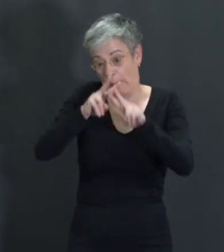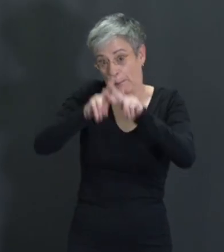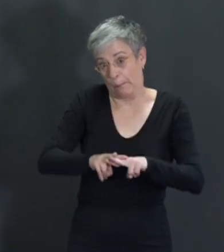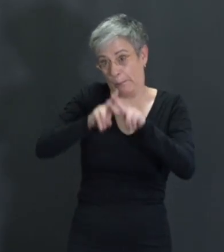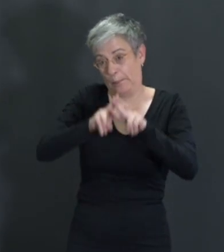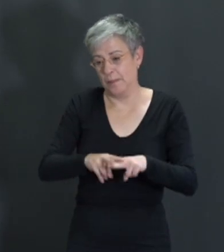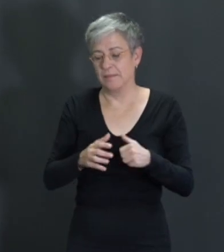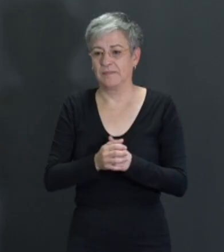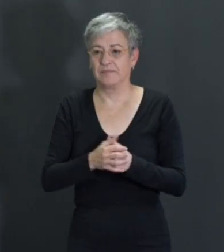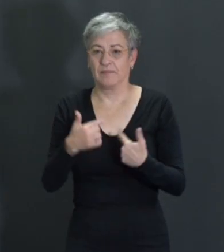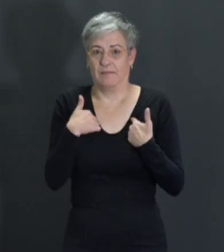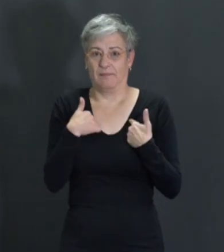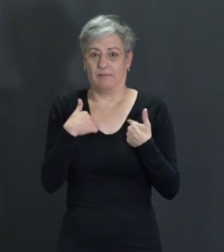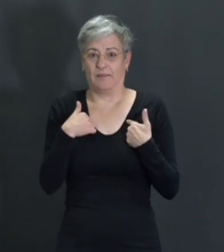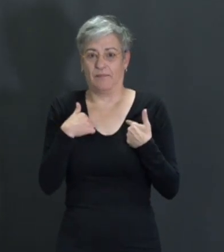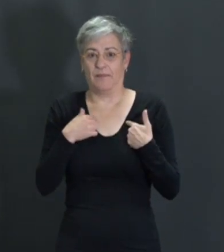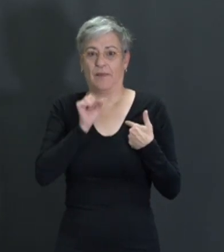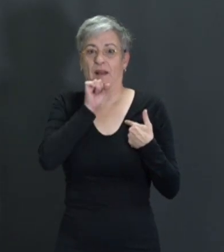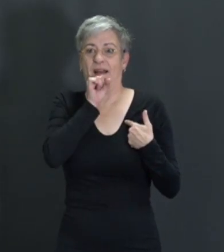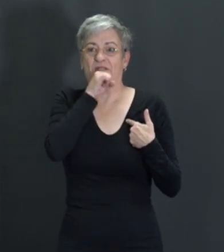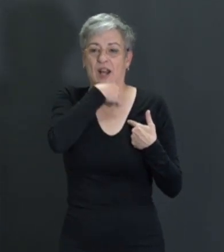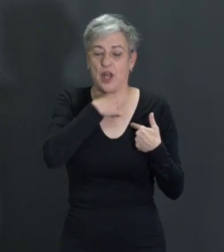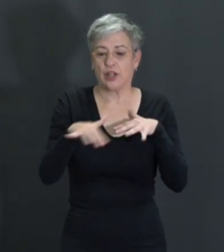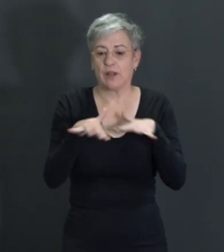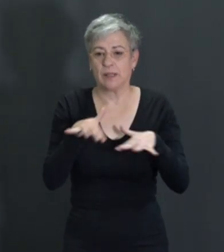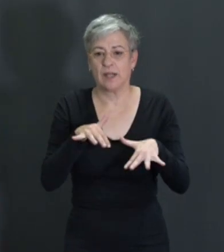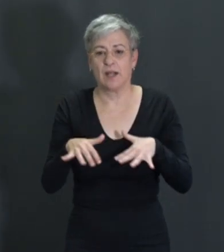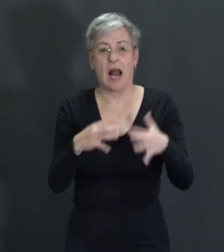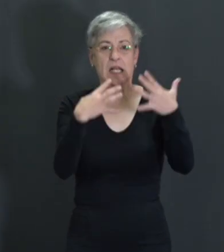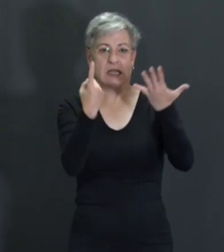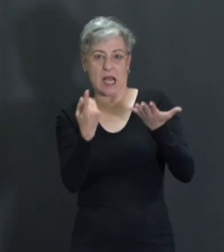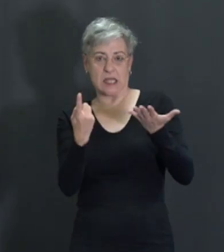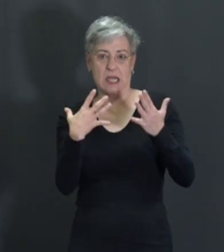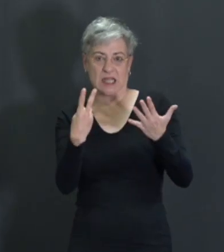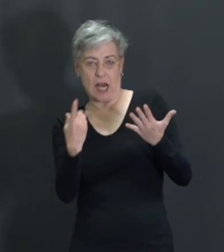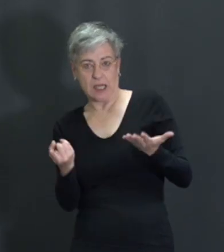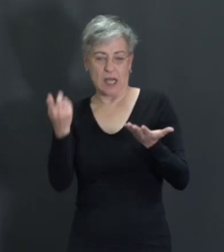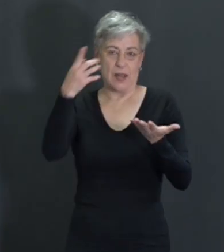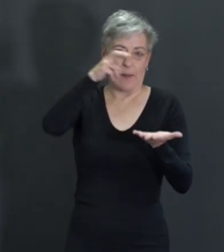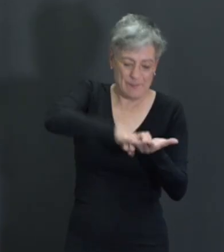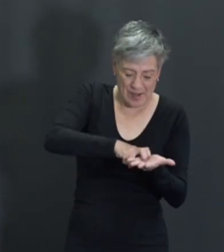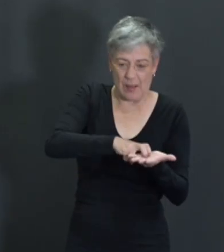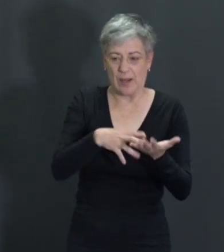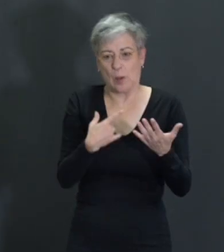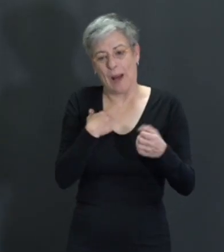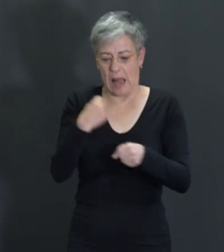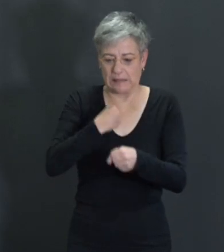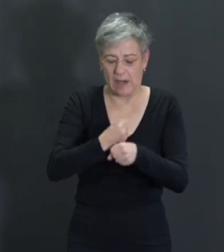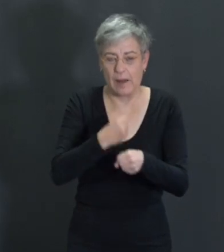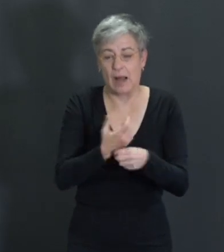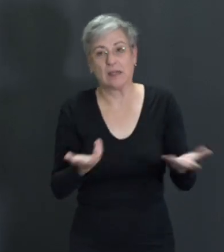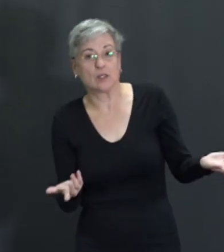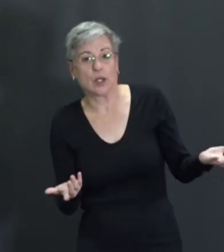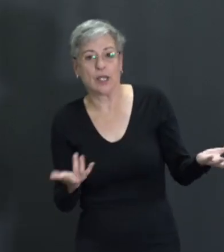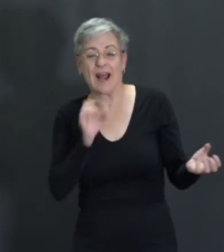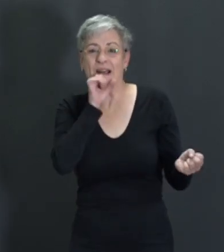por ejemplo, sería la antítesis del envejecimiento activo cuando me levanto a las 7 de la mañana para trabajar 12 horas al día, pero no estoy en ese club, ¿no?